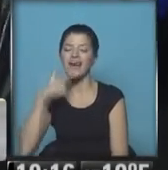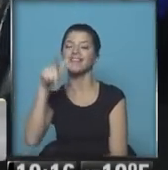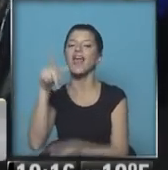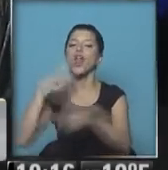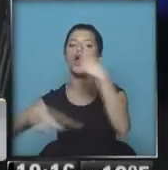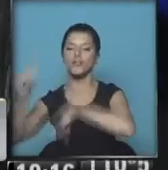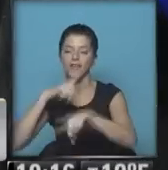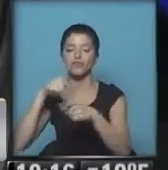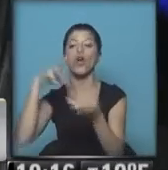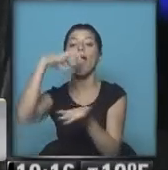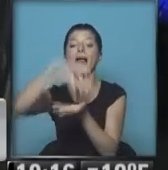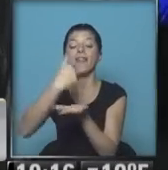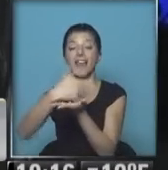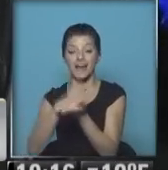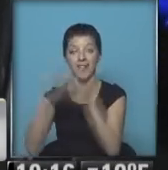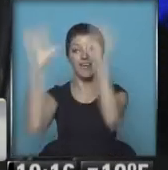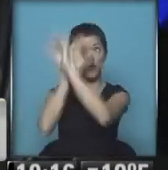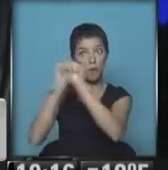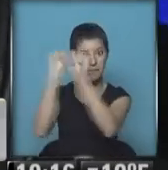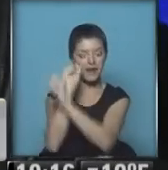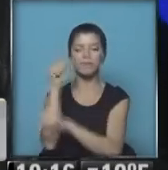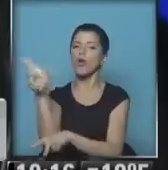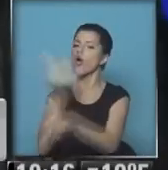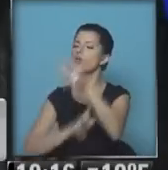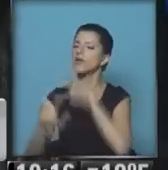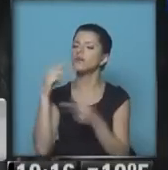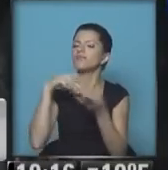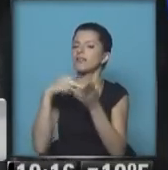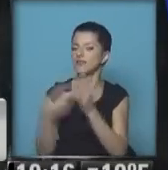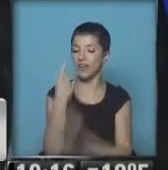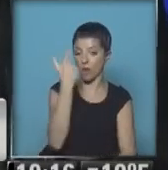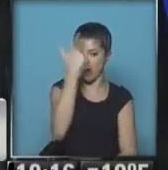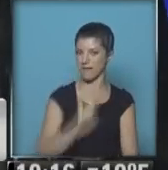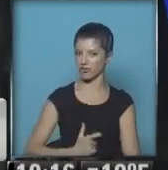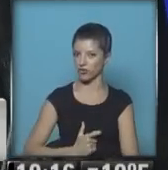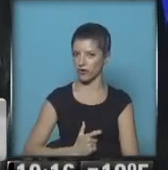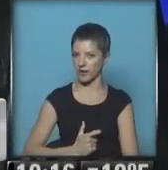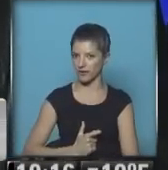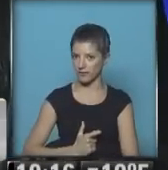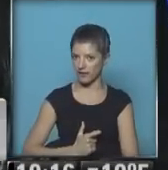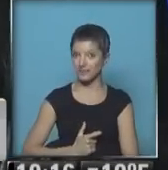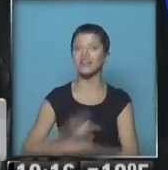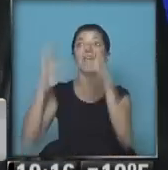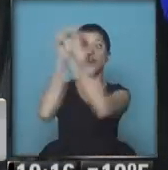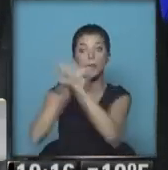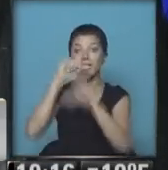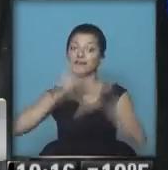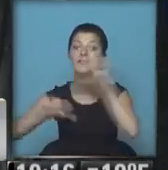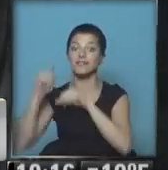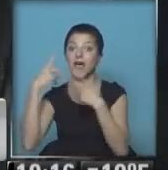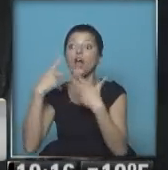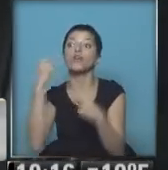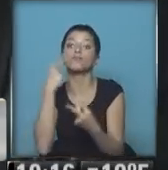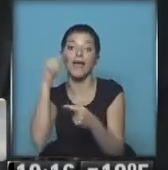área astronómica de este planetario. Mariano, contanos qué es lo que significa para el hombre, para la astronomía y para la ciencia este descubrimiento.